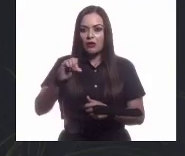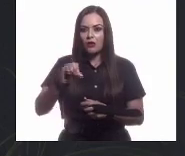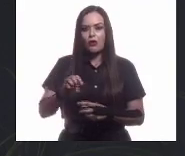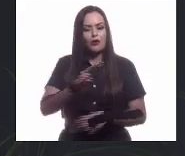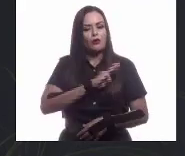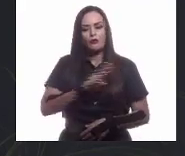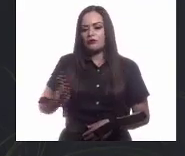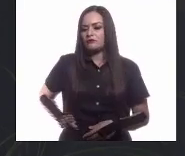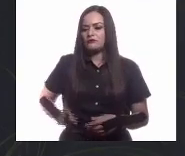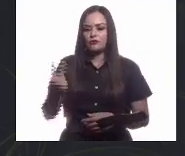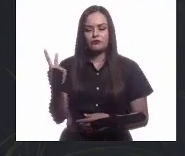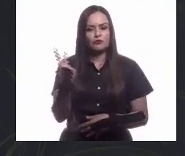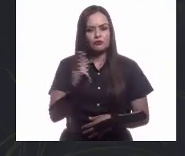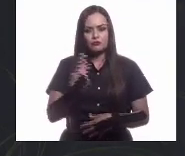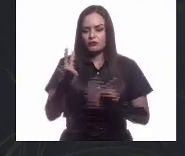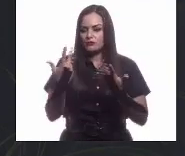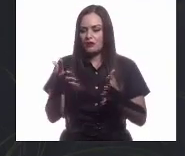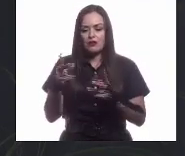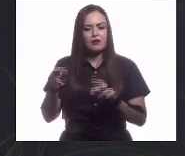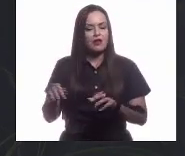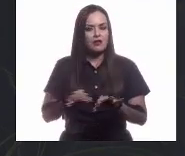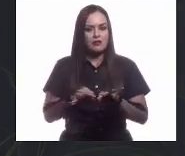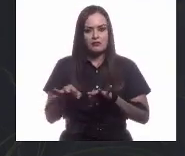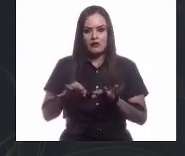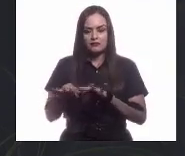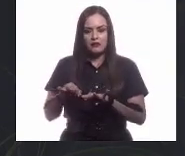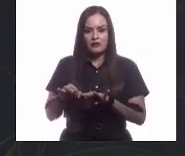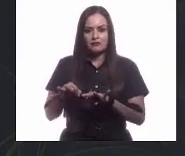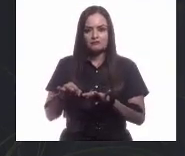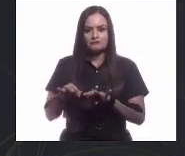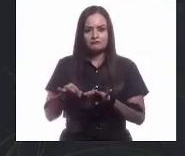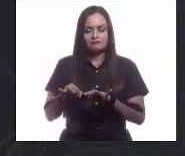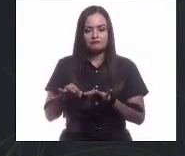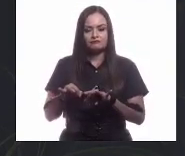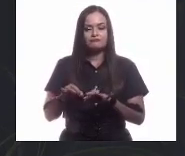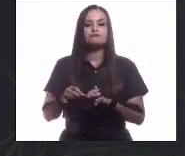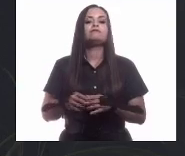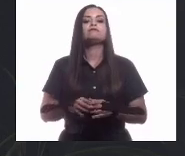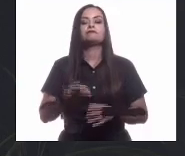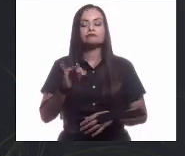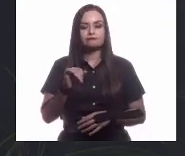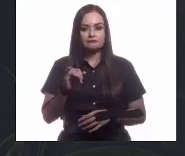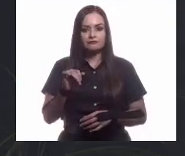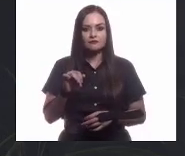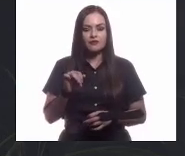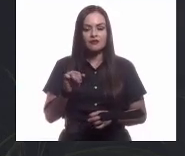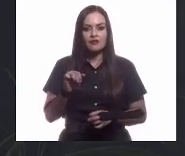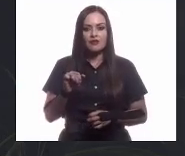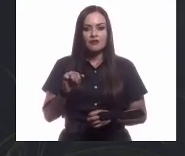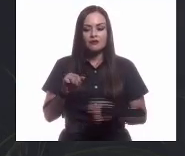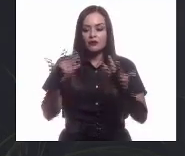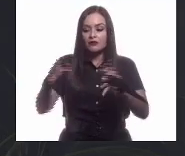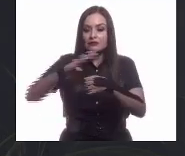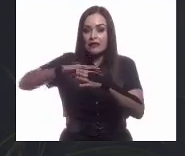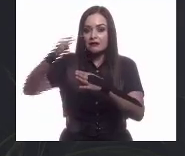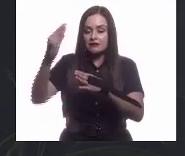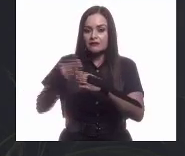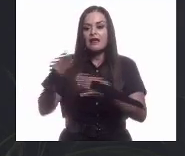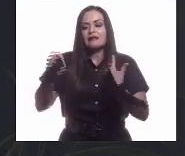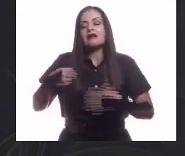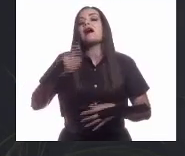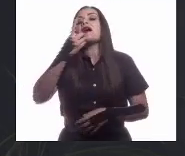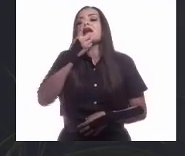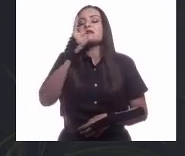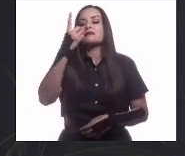municipios y que van, por supuesto, a recibir una mejora notable, y habremos de entregar, cuando la obra se concluya, a